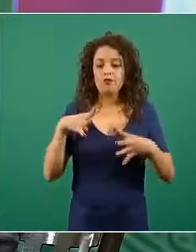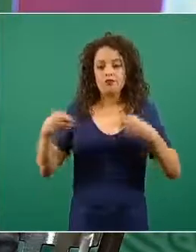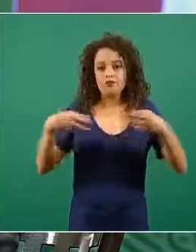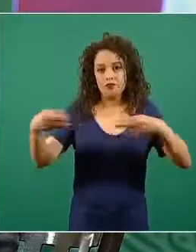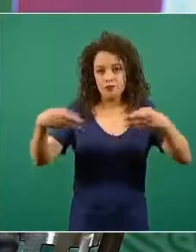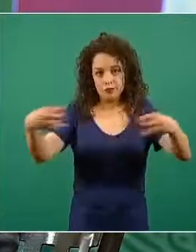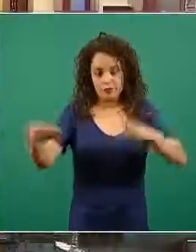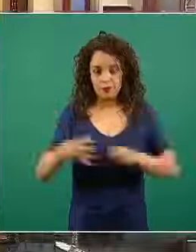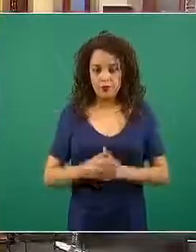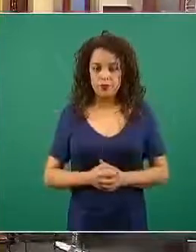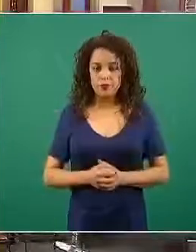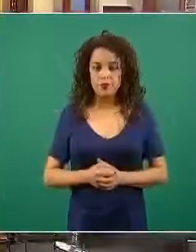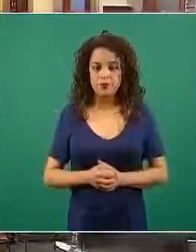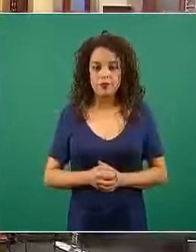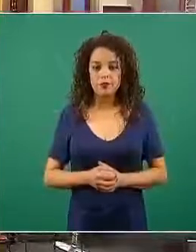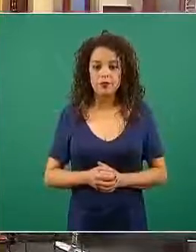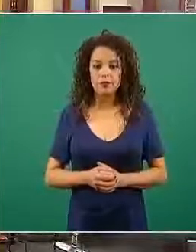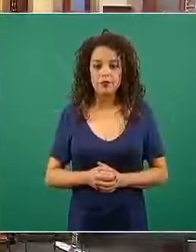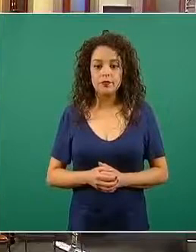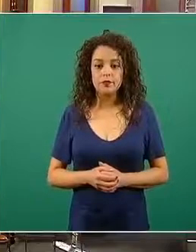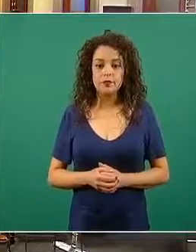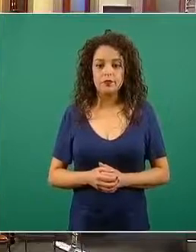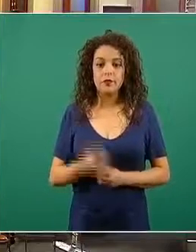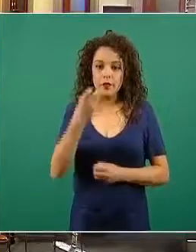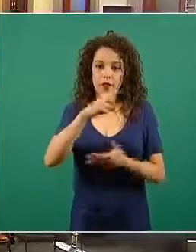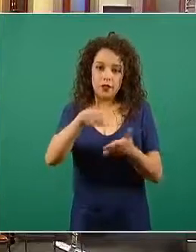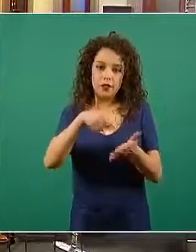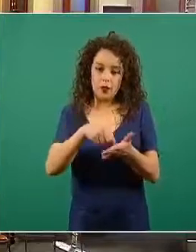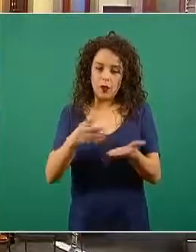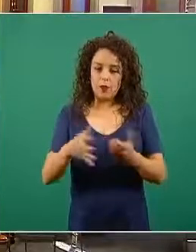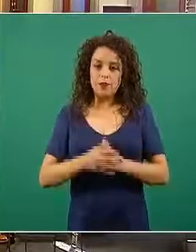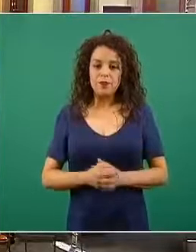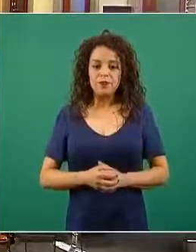algunos contagios en estos lugares.